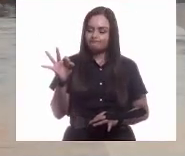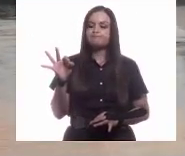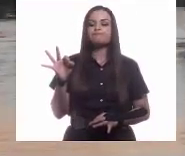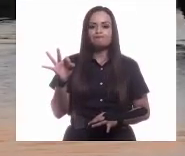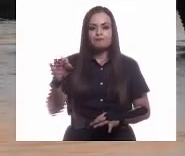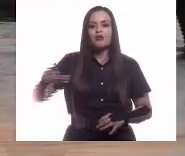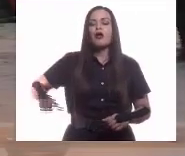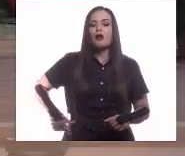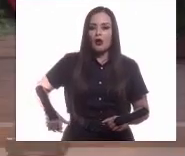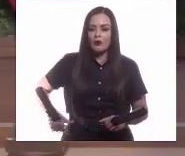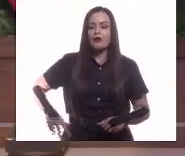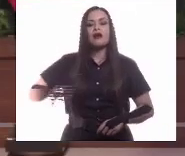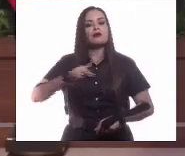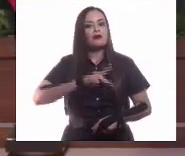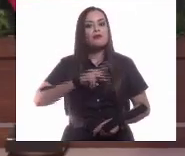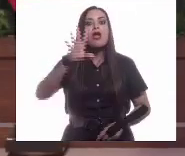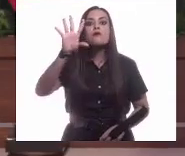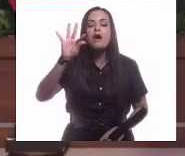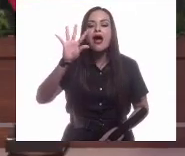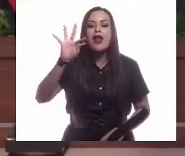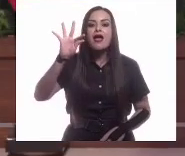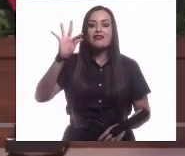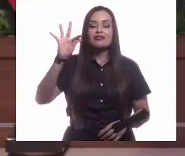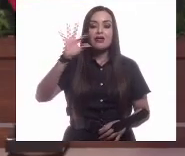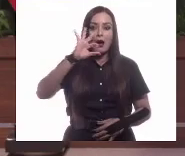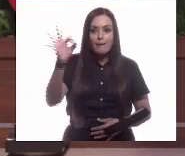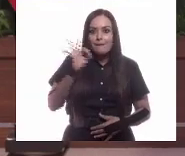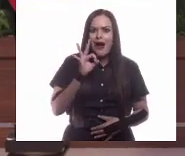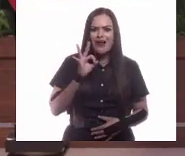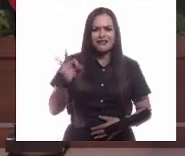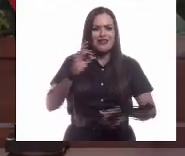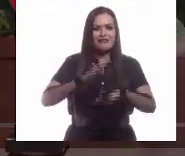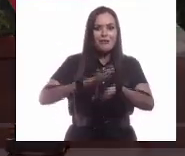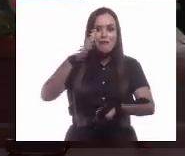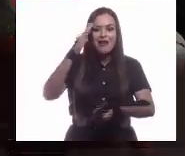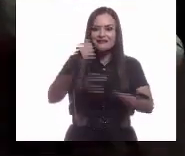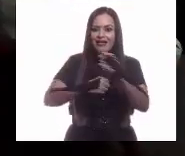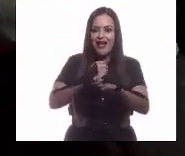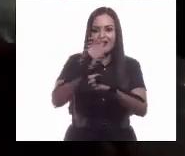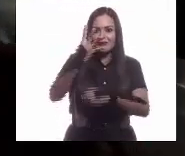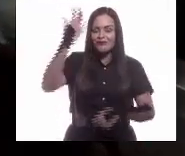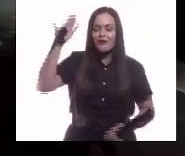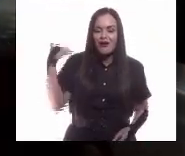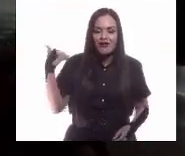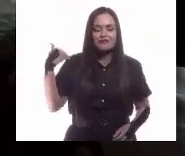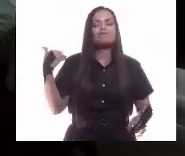administración. 40% más turistas que hace 4 años.